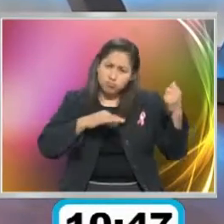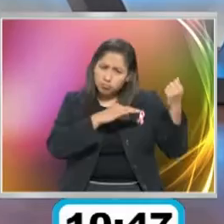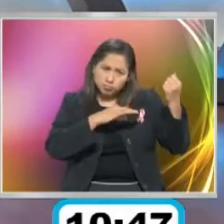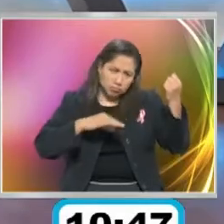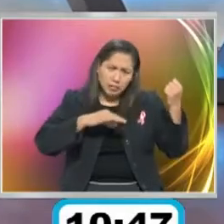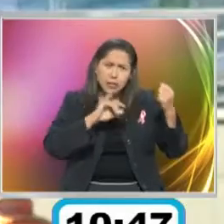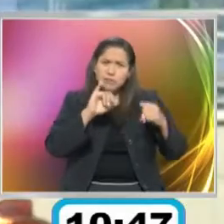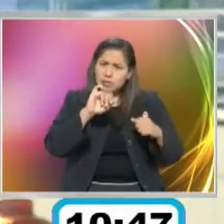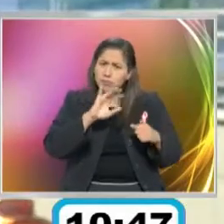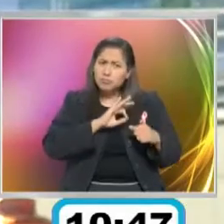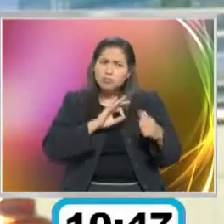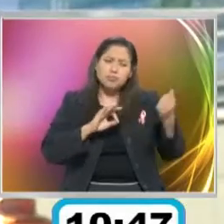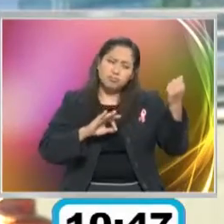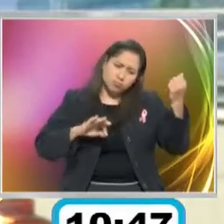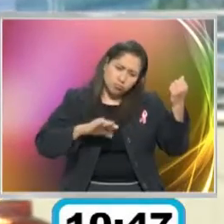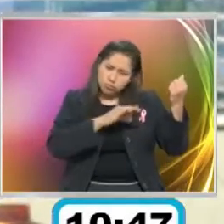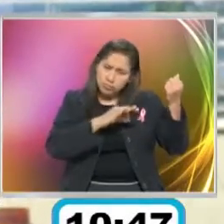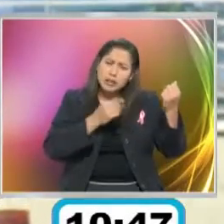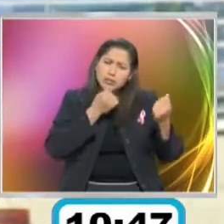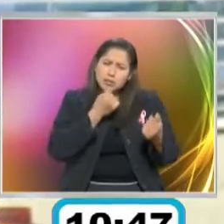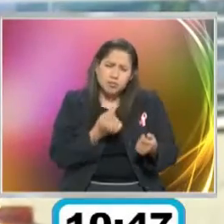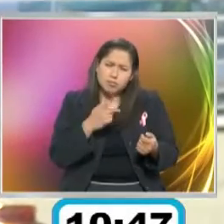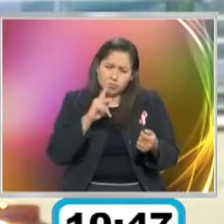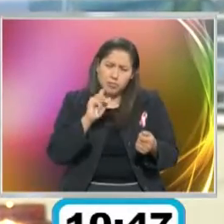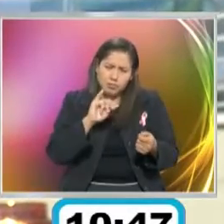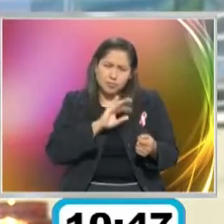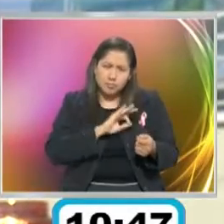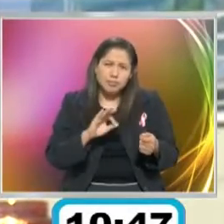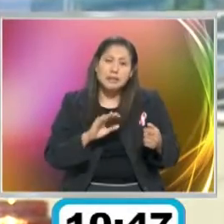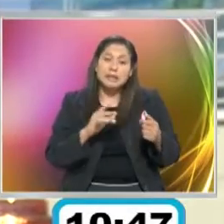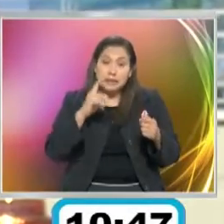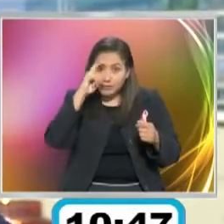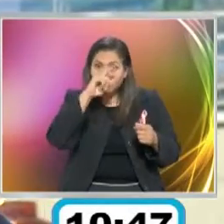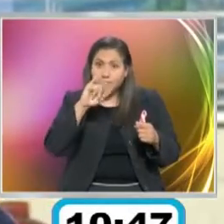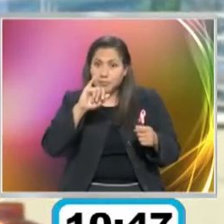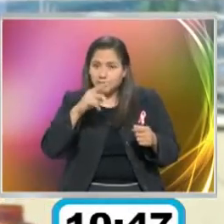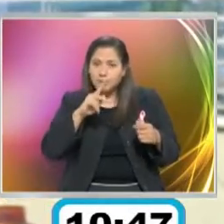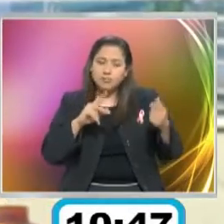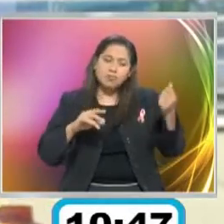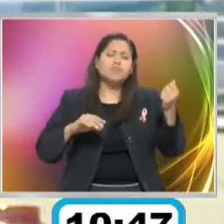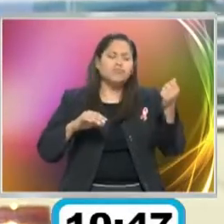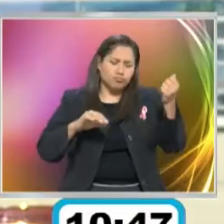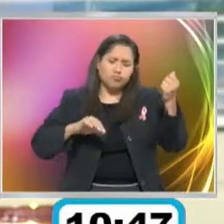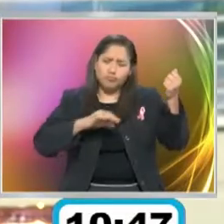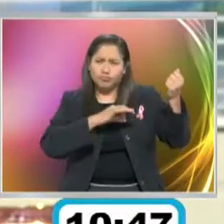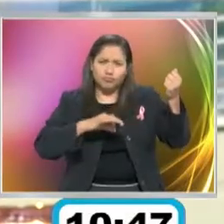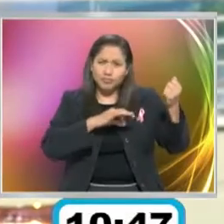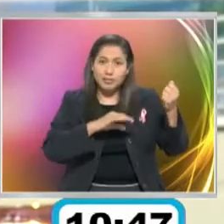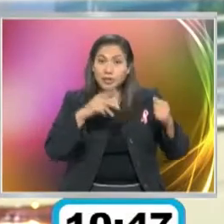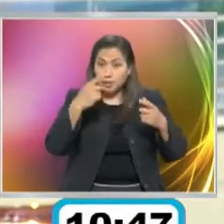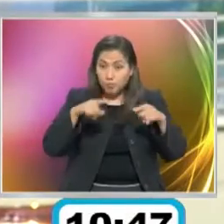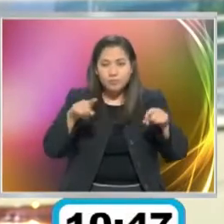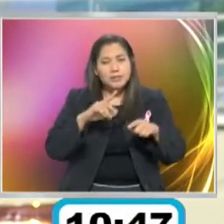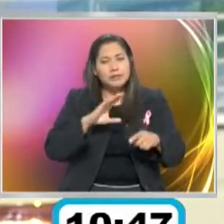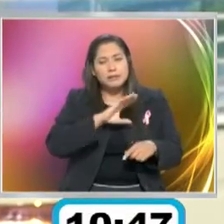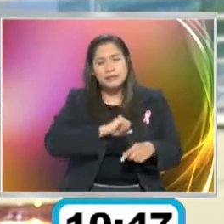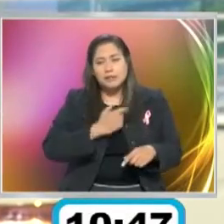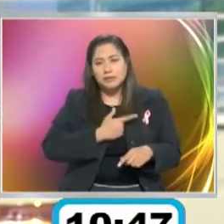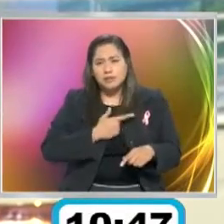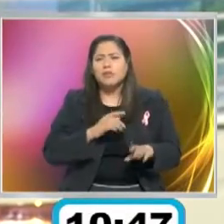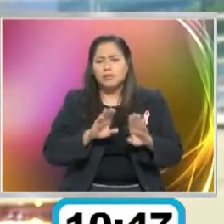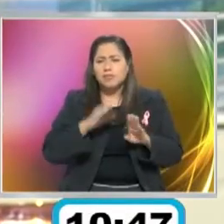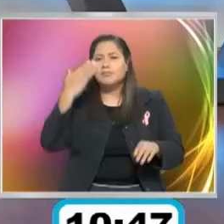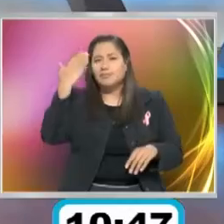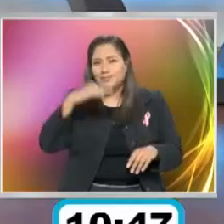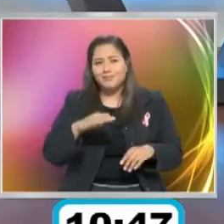chiquito. Sí podía cargar, no era uno chiquito, pero Ya. sí, con trabajo, ¿no? Pero sí estaba más grande el violín que yo. Entonces la música es lo tuyo, ¿verdad? ¿Cuándo te diste cuenta? Yo